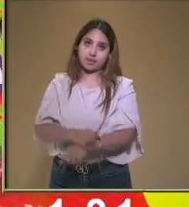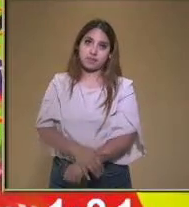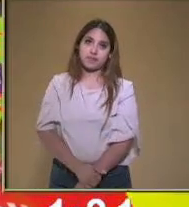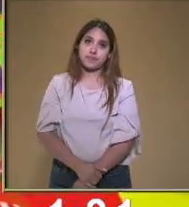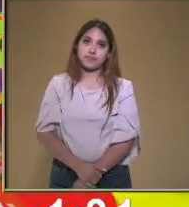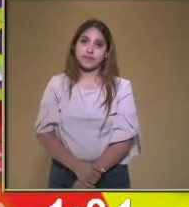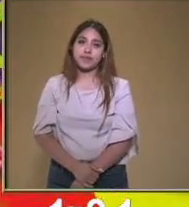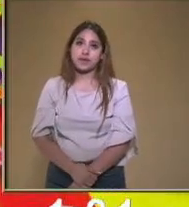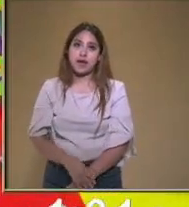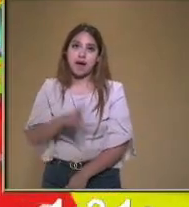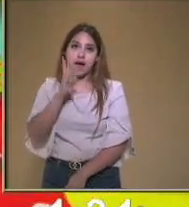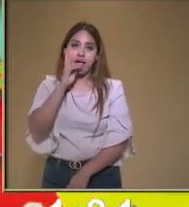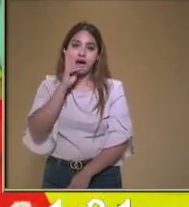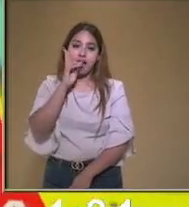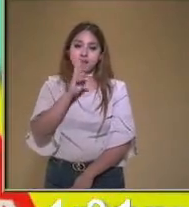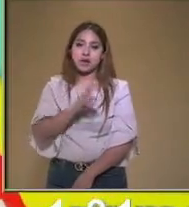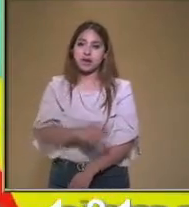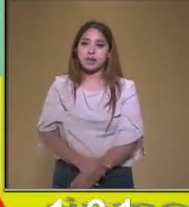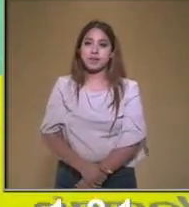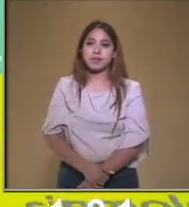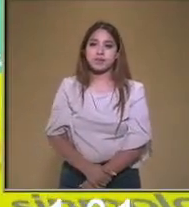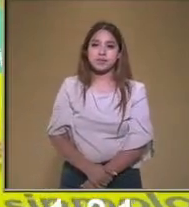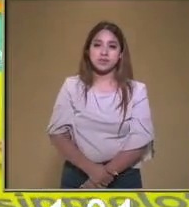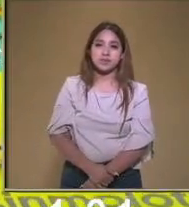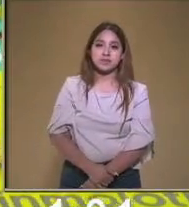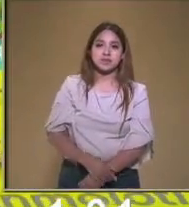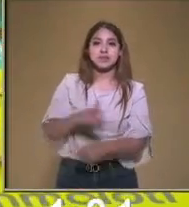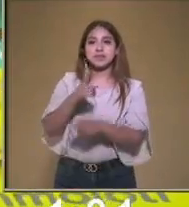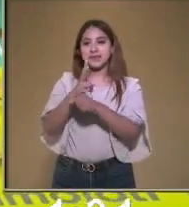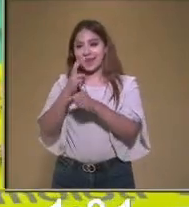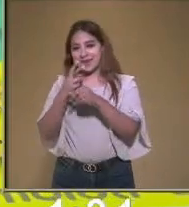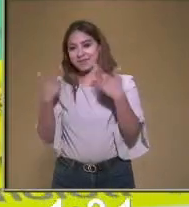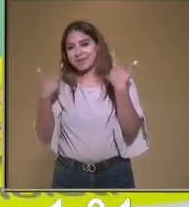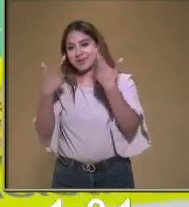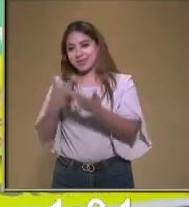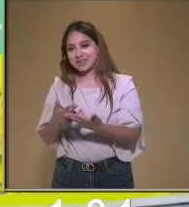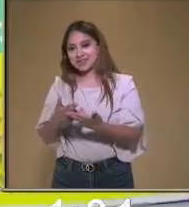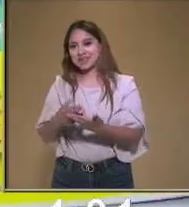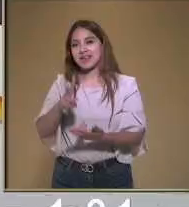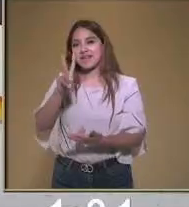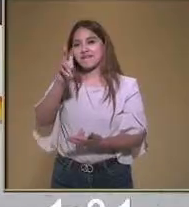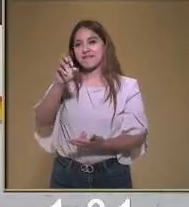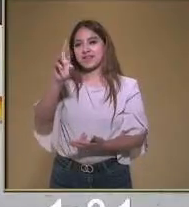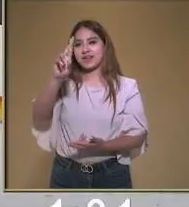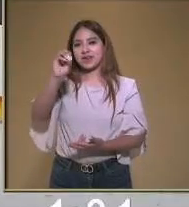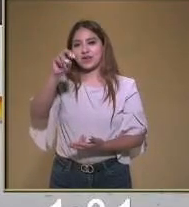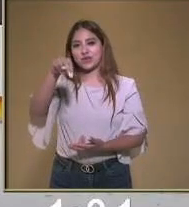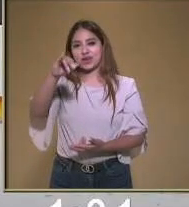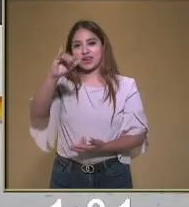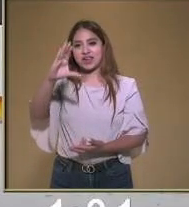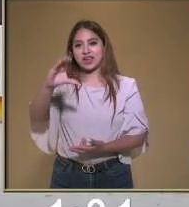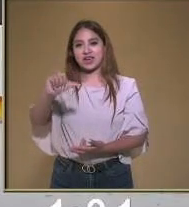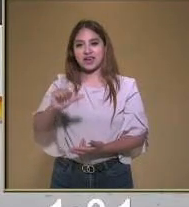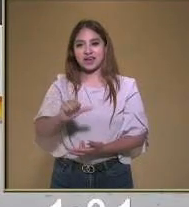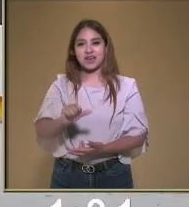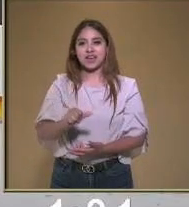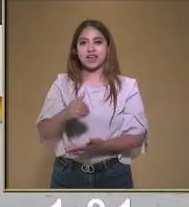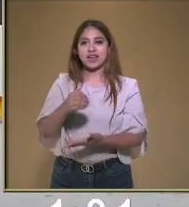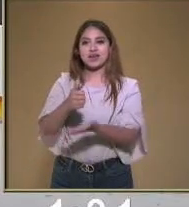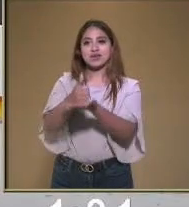Bueno, pues por aquí vamos a invitar a una maestra aquí muy especial, a la maestra Verónica, para que pase y nos apoye con el